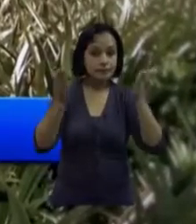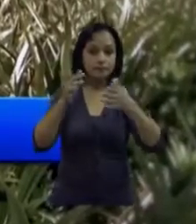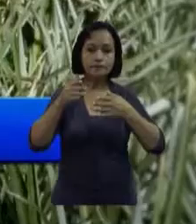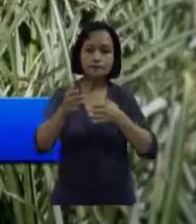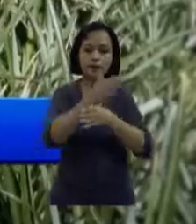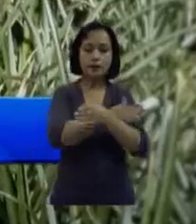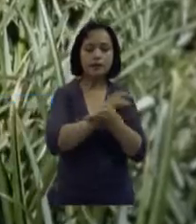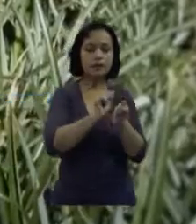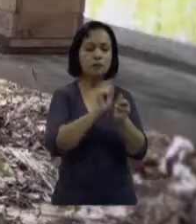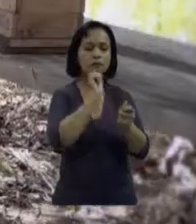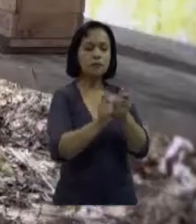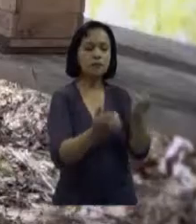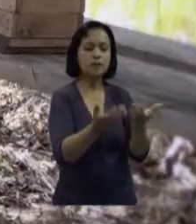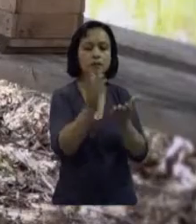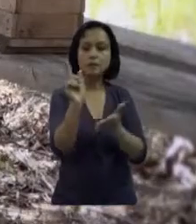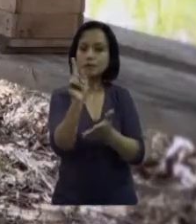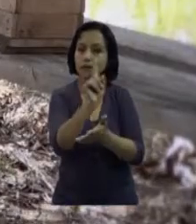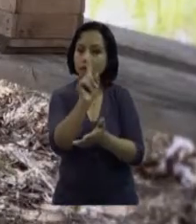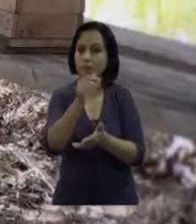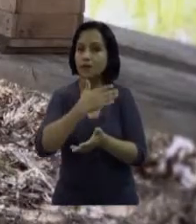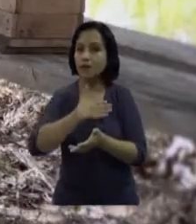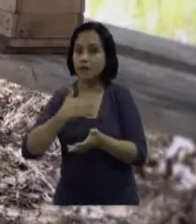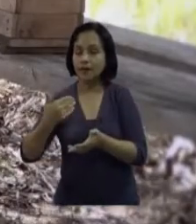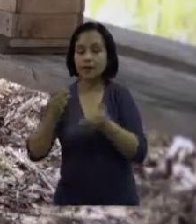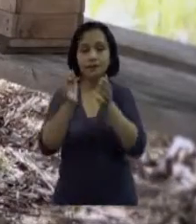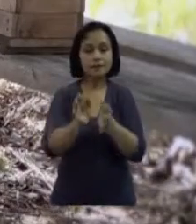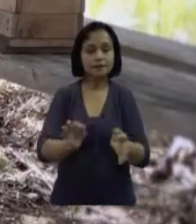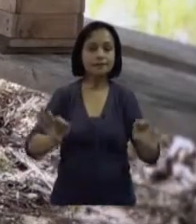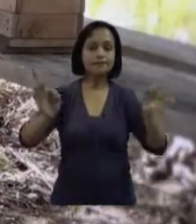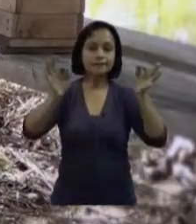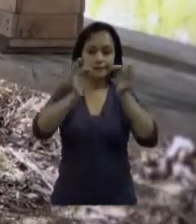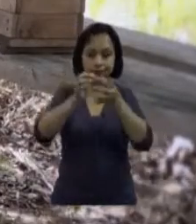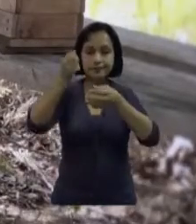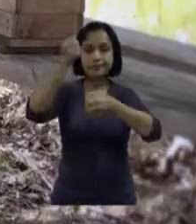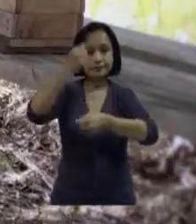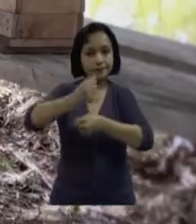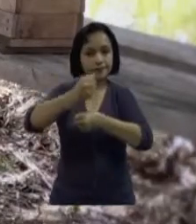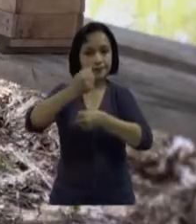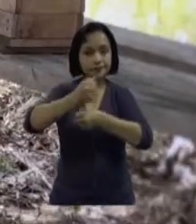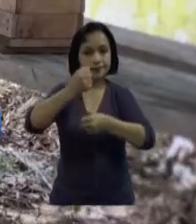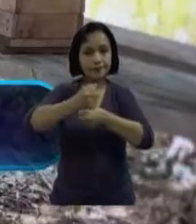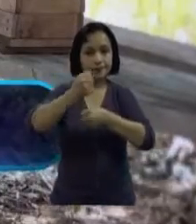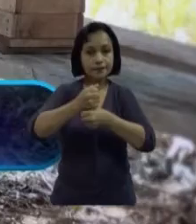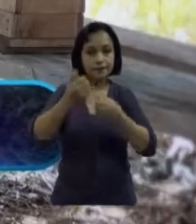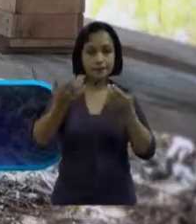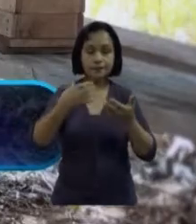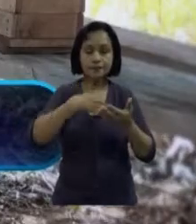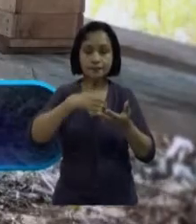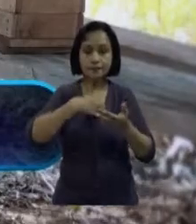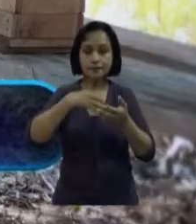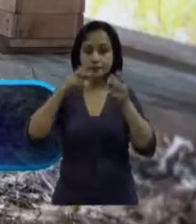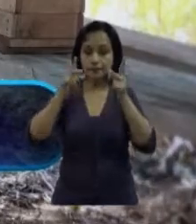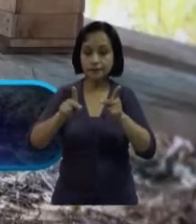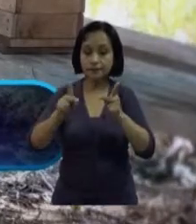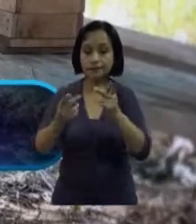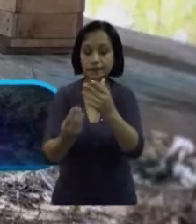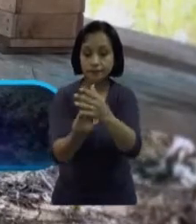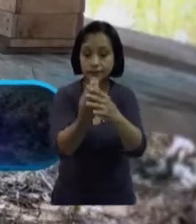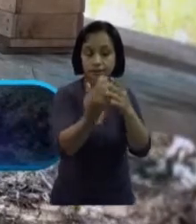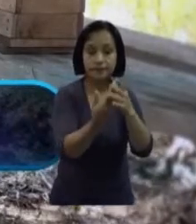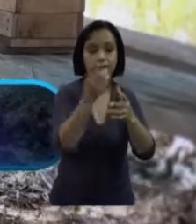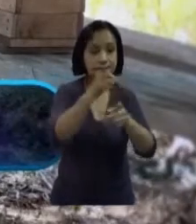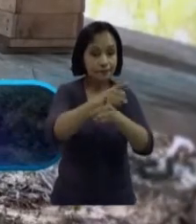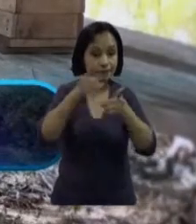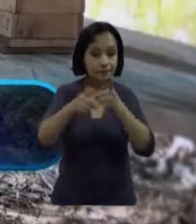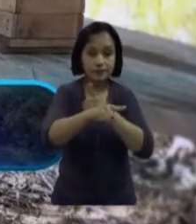así los patrones de preparación de la tierra. Es una de las principales tareas que nuestros